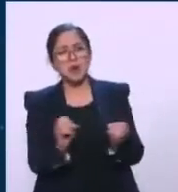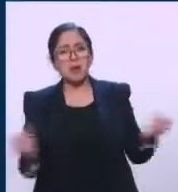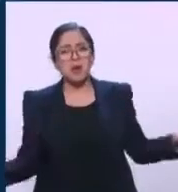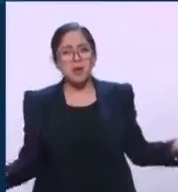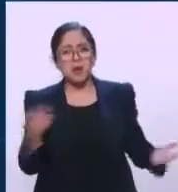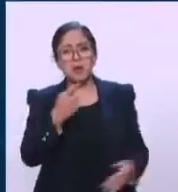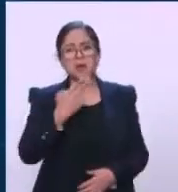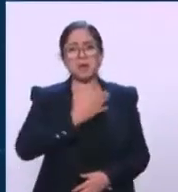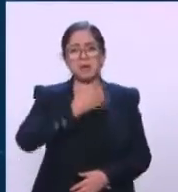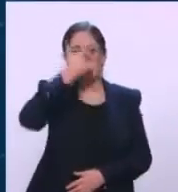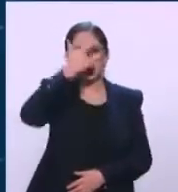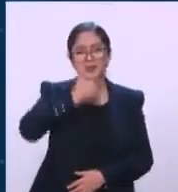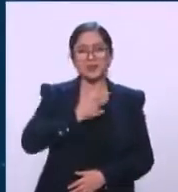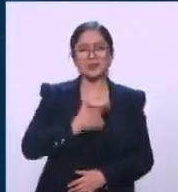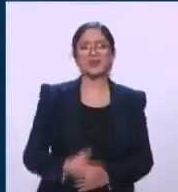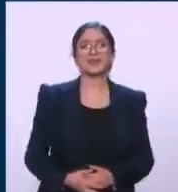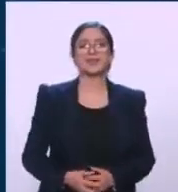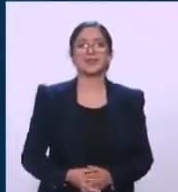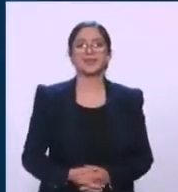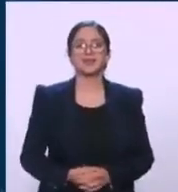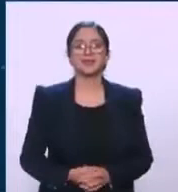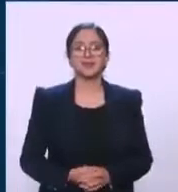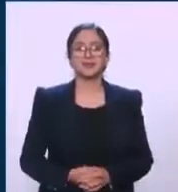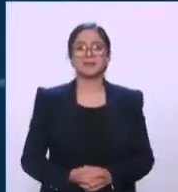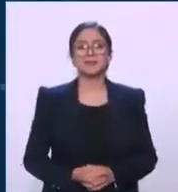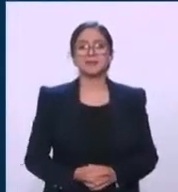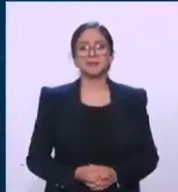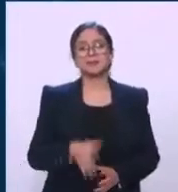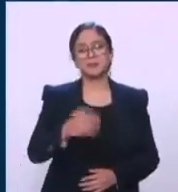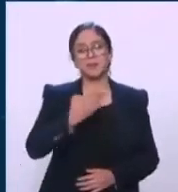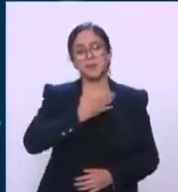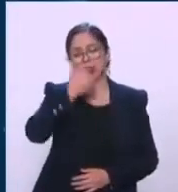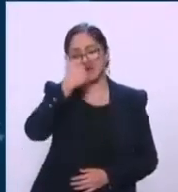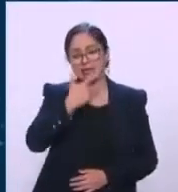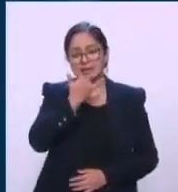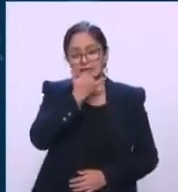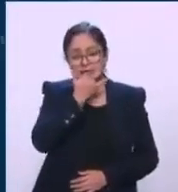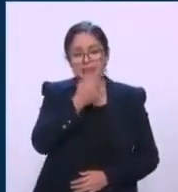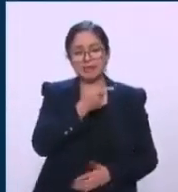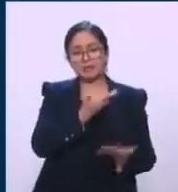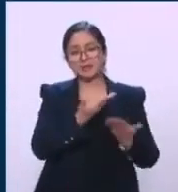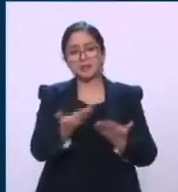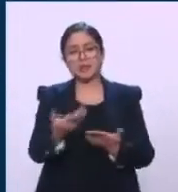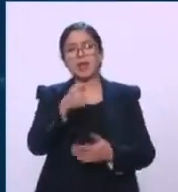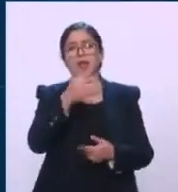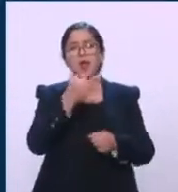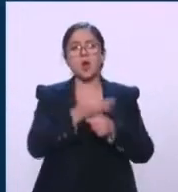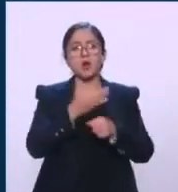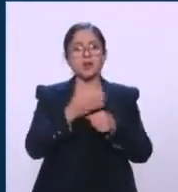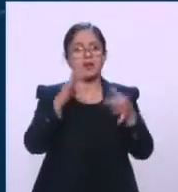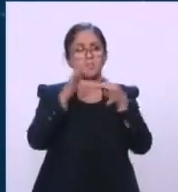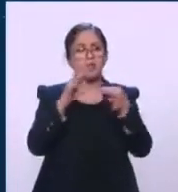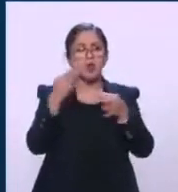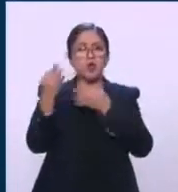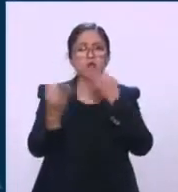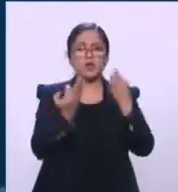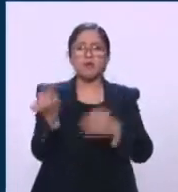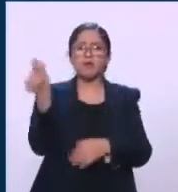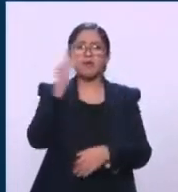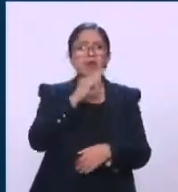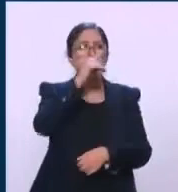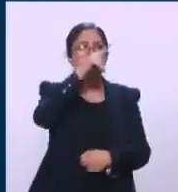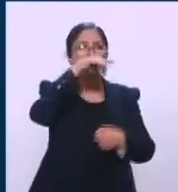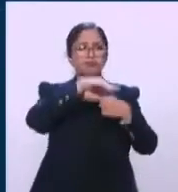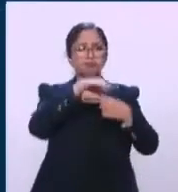buenas aparecía, noches. no se manifestó. Vámonos, Buenas noches, a ver. lo siento. Temas de fake news en el contexto electoral. En el contexto electoral de